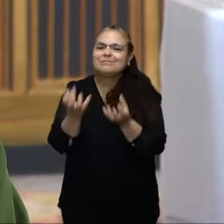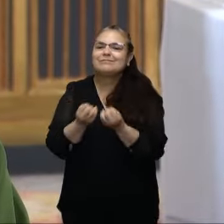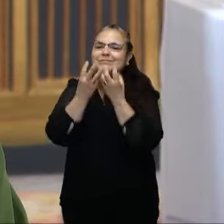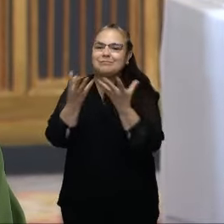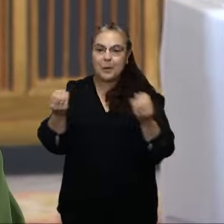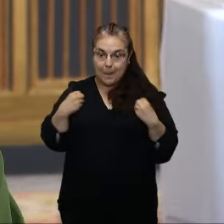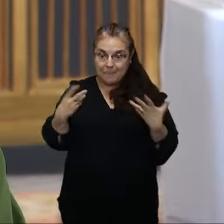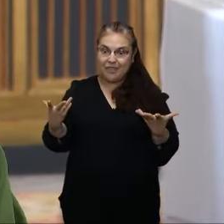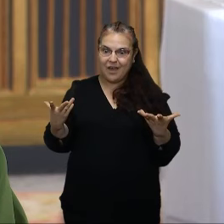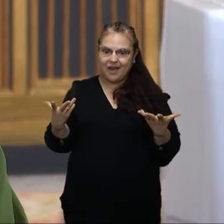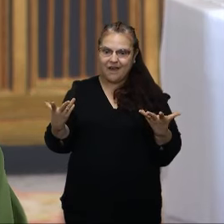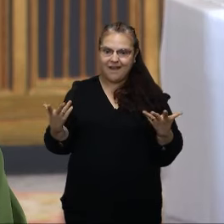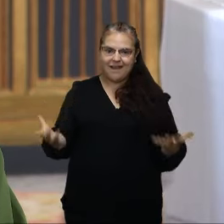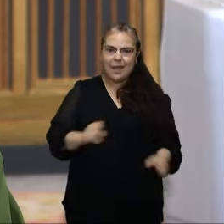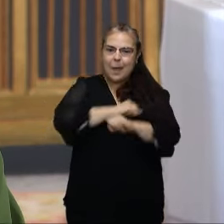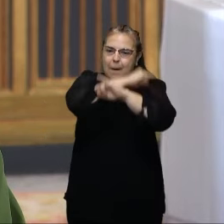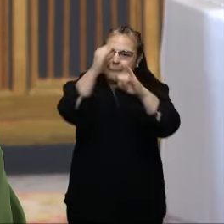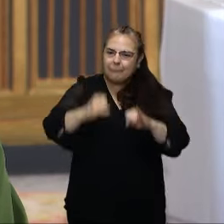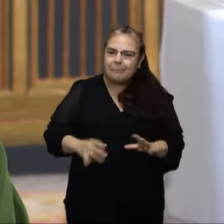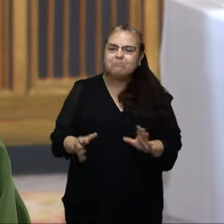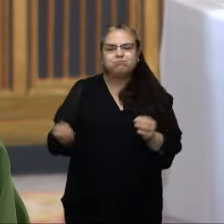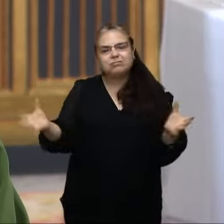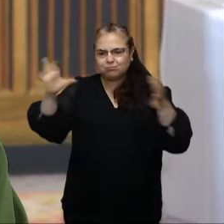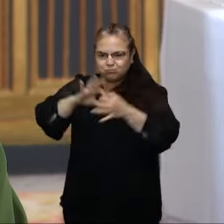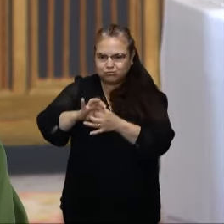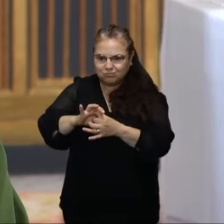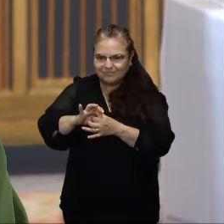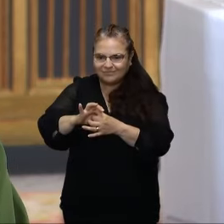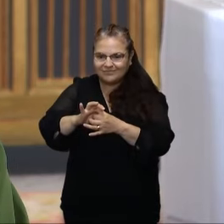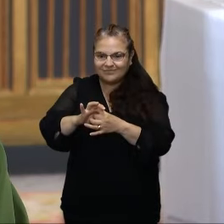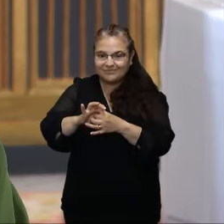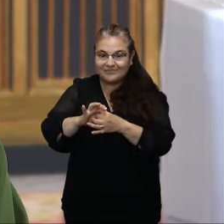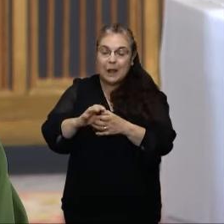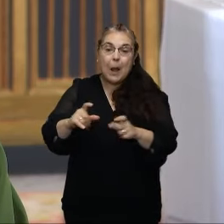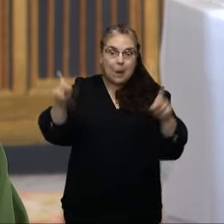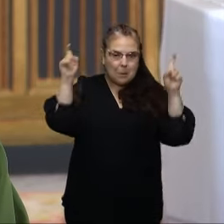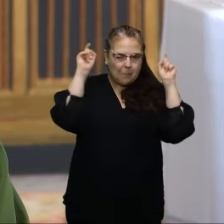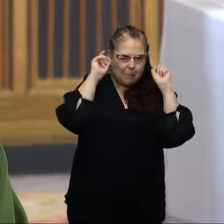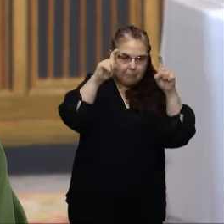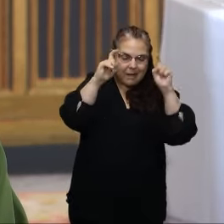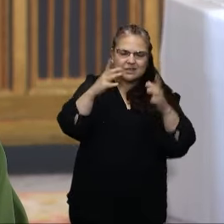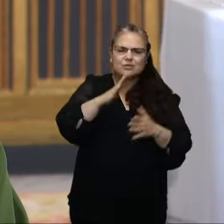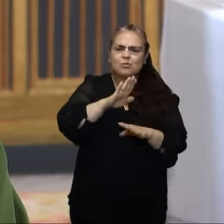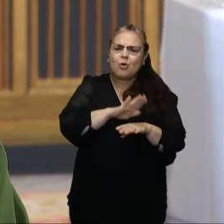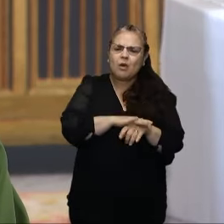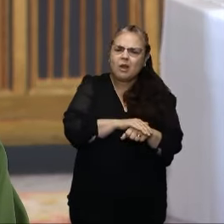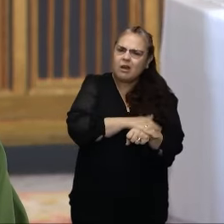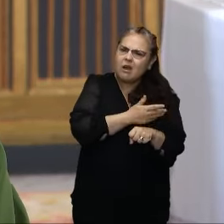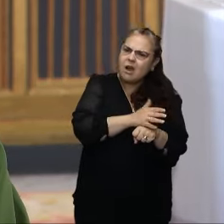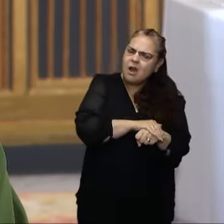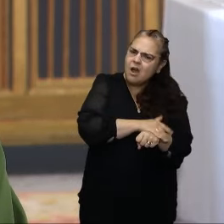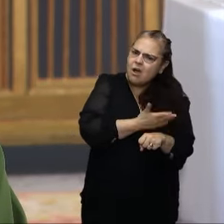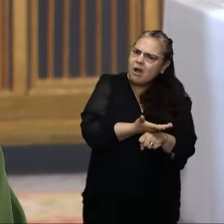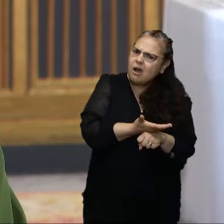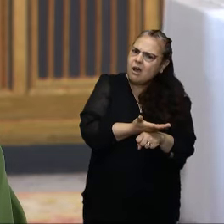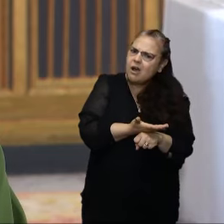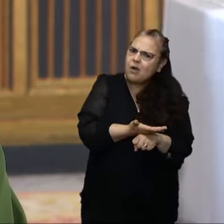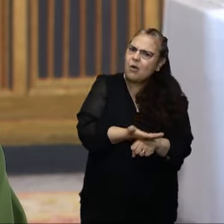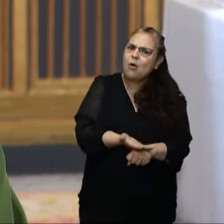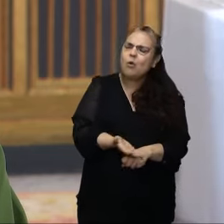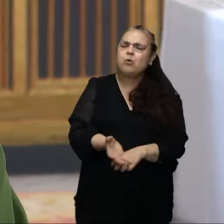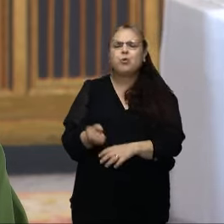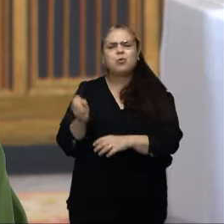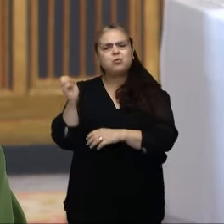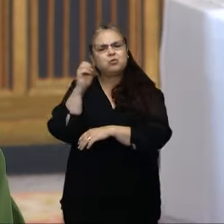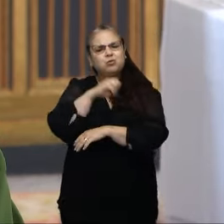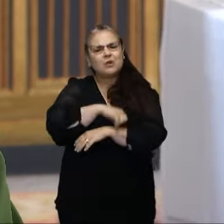Va indisolublemente unido. El maestro se conmueve, se inclina ante el